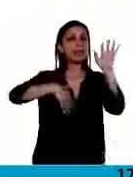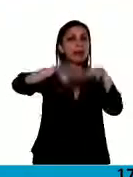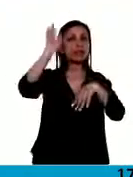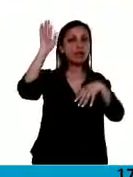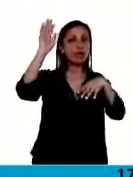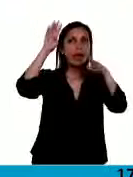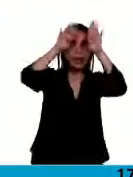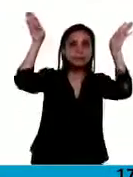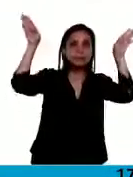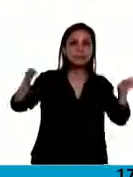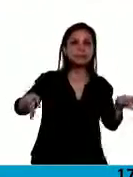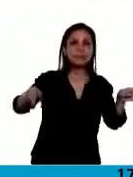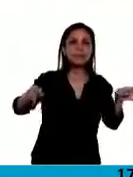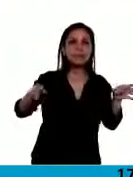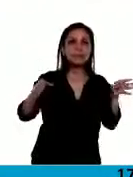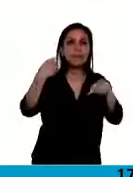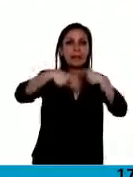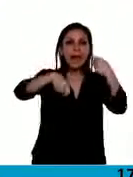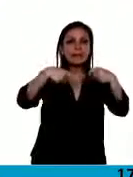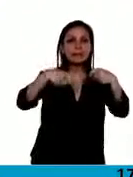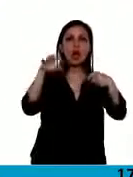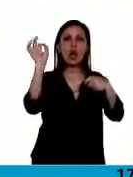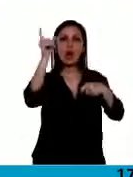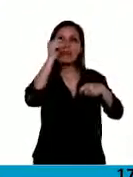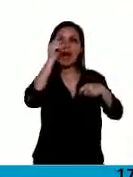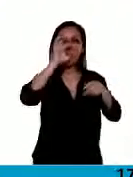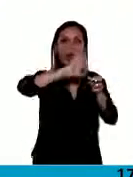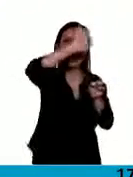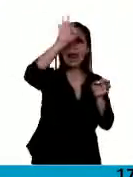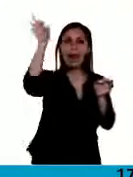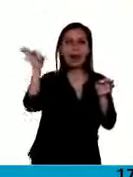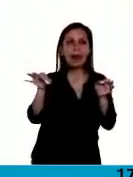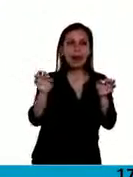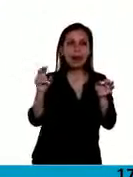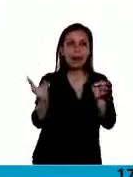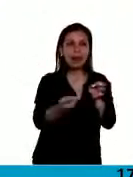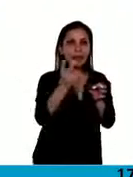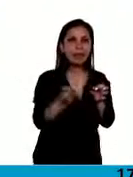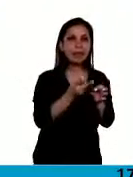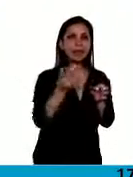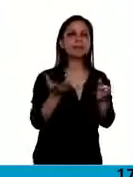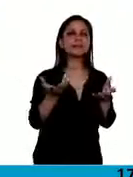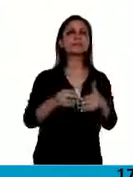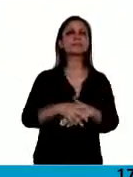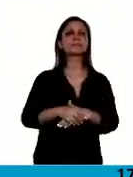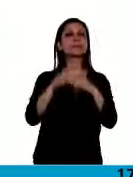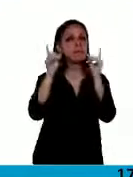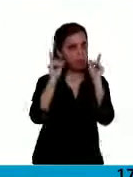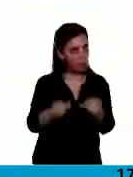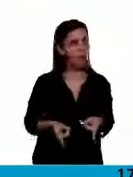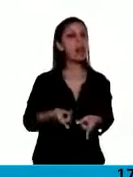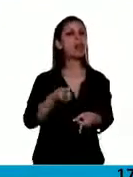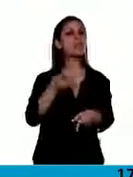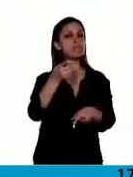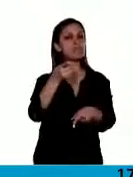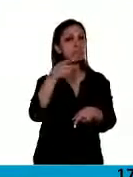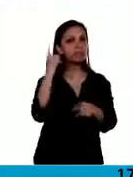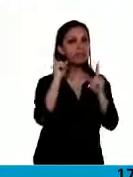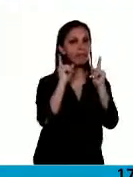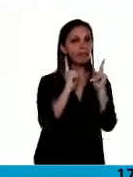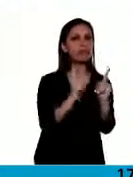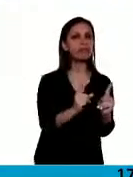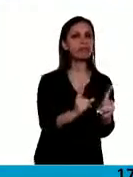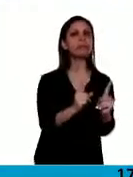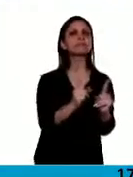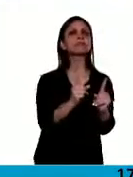de nylon o con algunas maderas. Sin embargo, a pesar de eso,